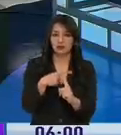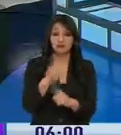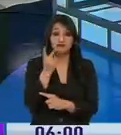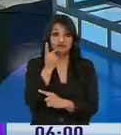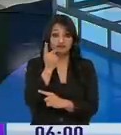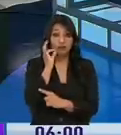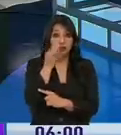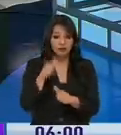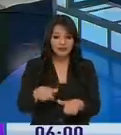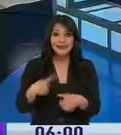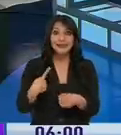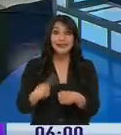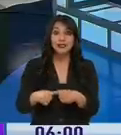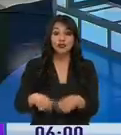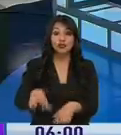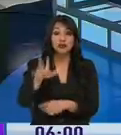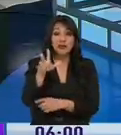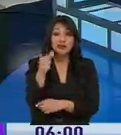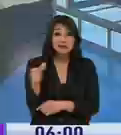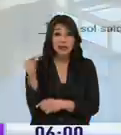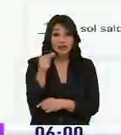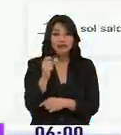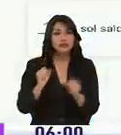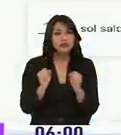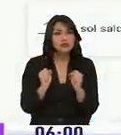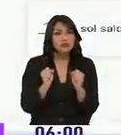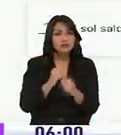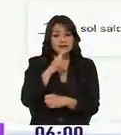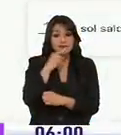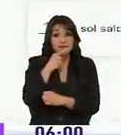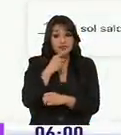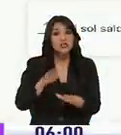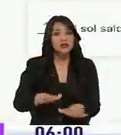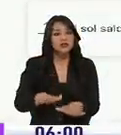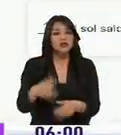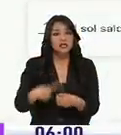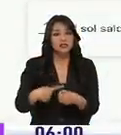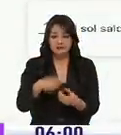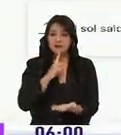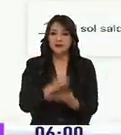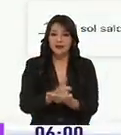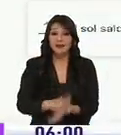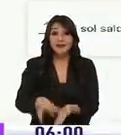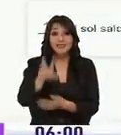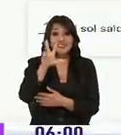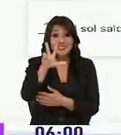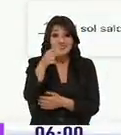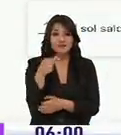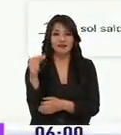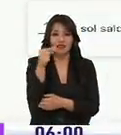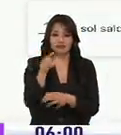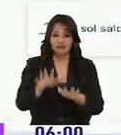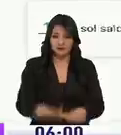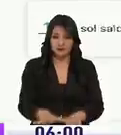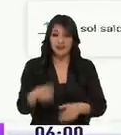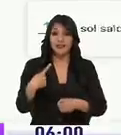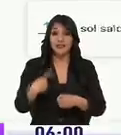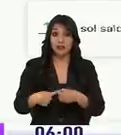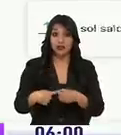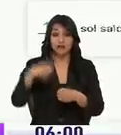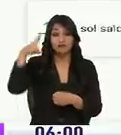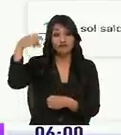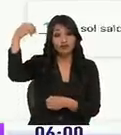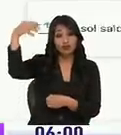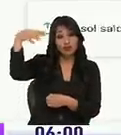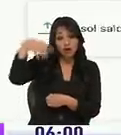rico porque Quito amanece con 3 grados centígrados. Helada, está la capital realmente, ¿no? 3 grados centígrados, sol saldrá en